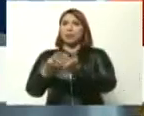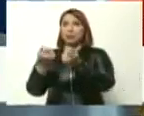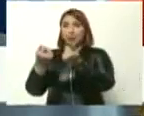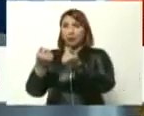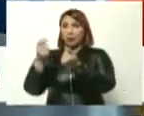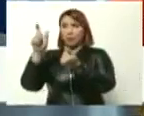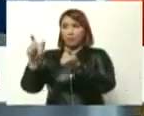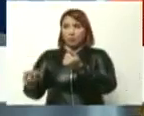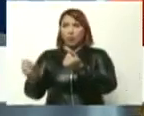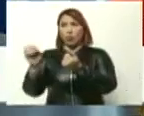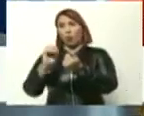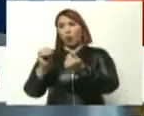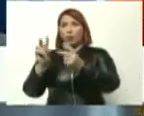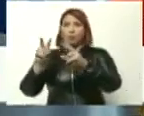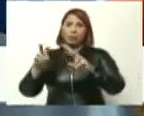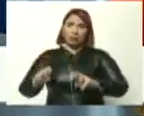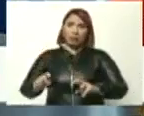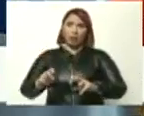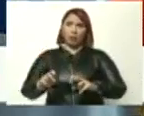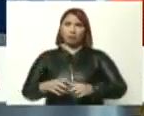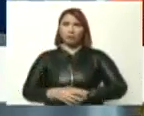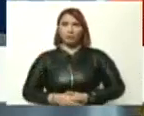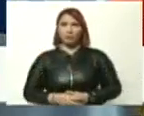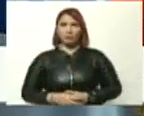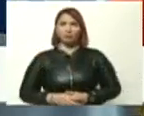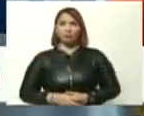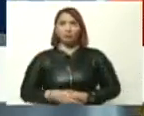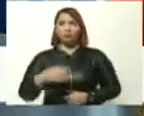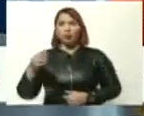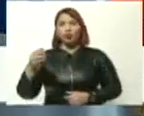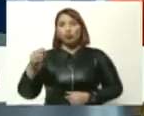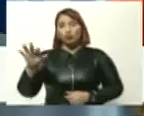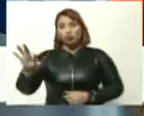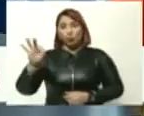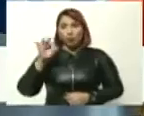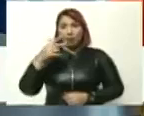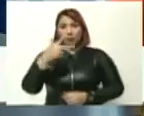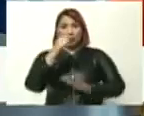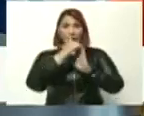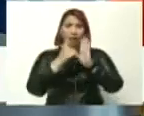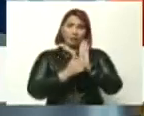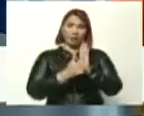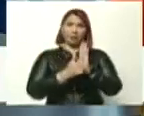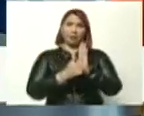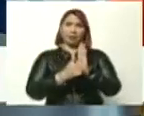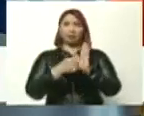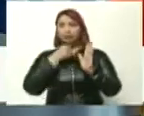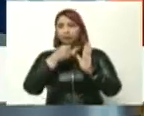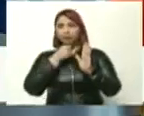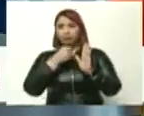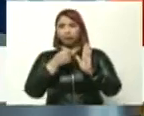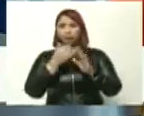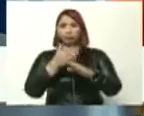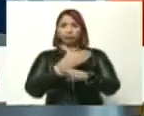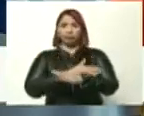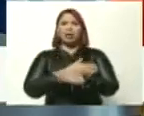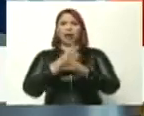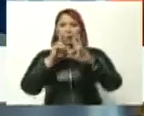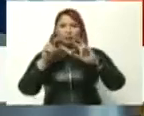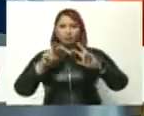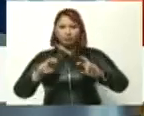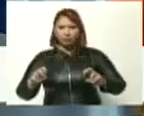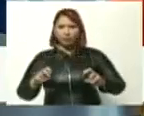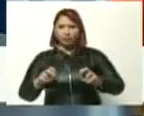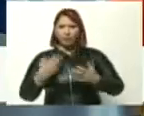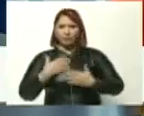al investigado de autos para tomar tres actas de entrevista previamente promovidas, cuyo contenido lo va a favorecer